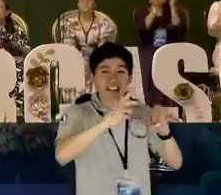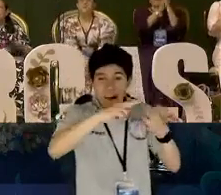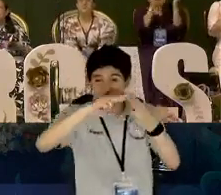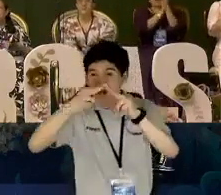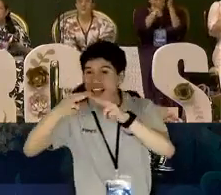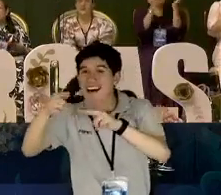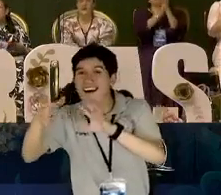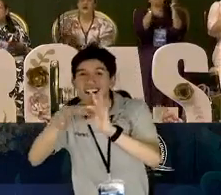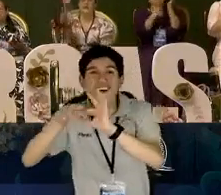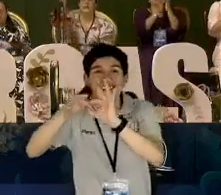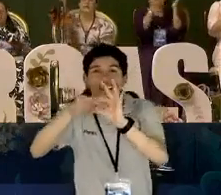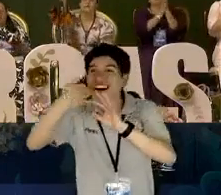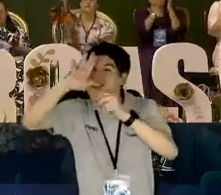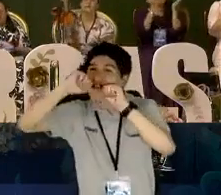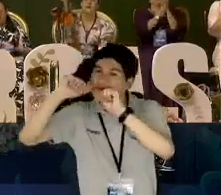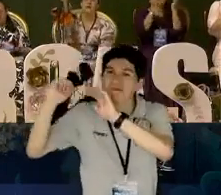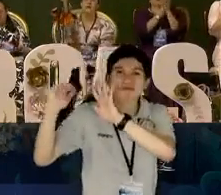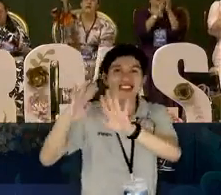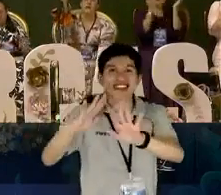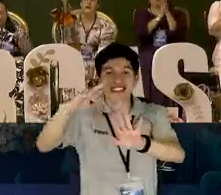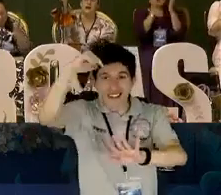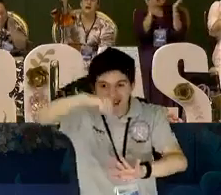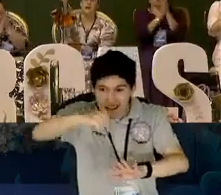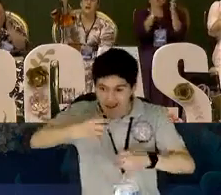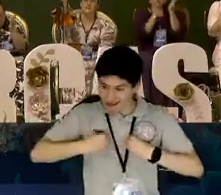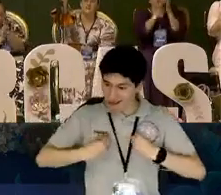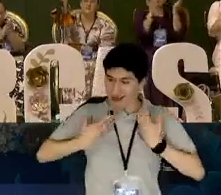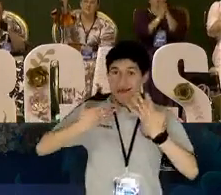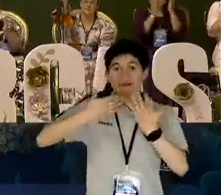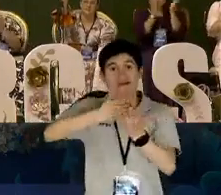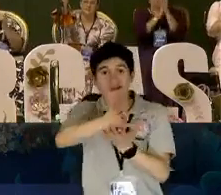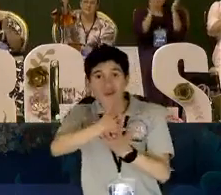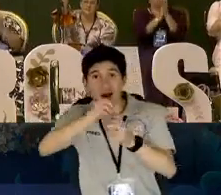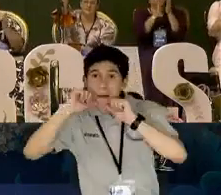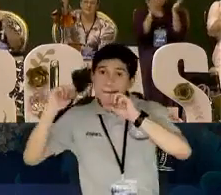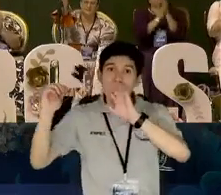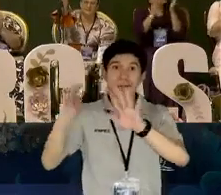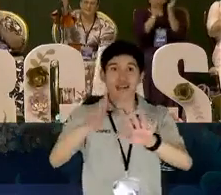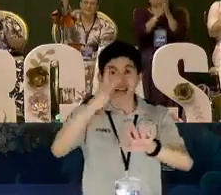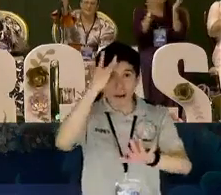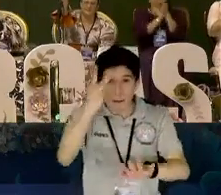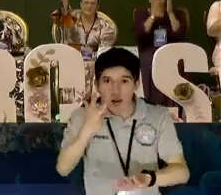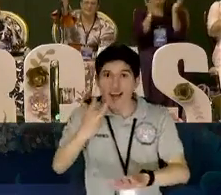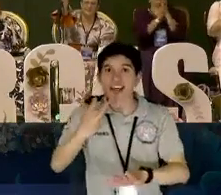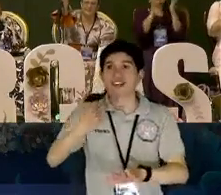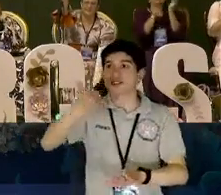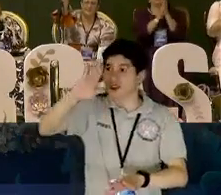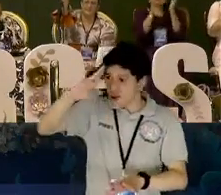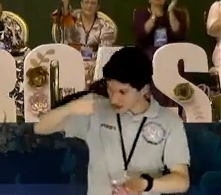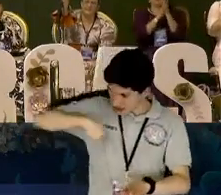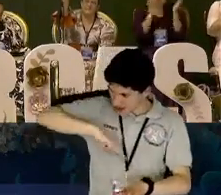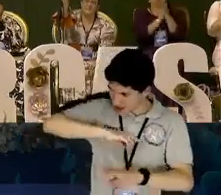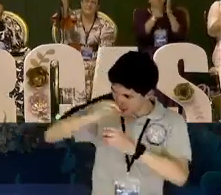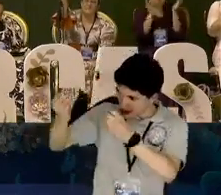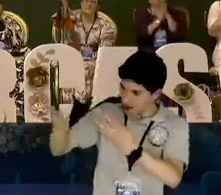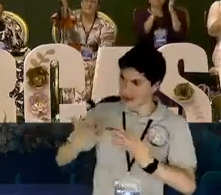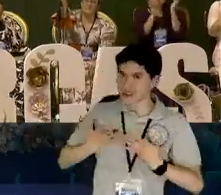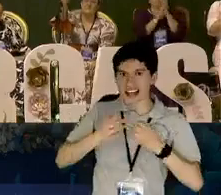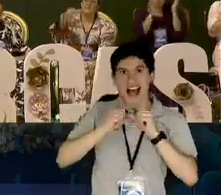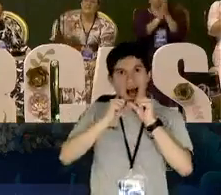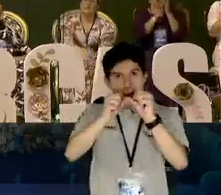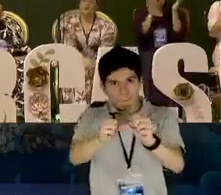hay vida eterna, porque el que está en la unidad, el que nos permite estar en esta unidad, Él es el que